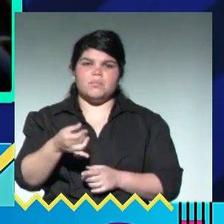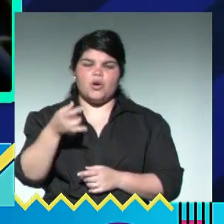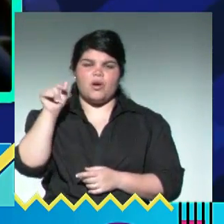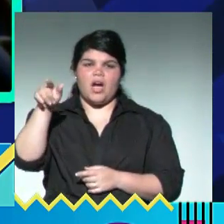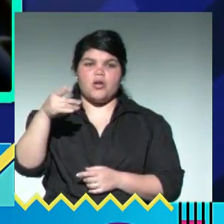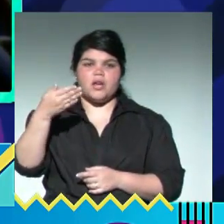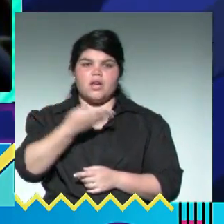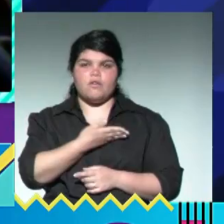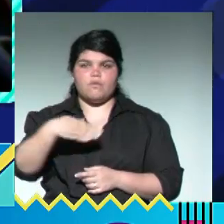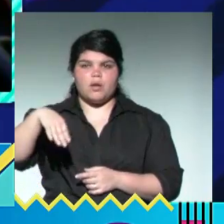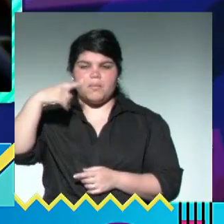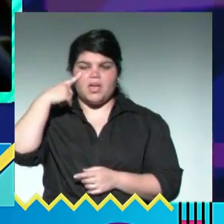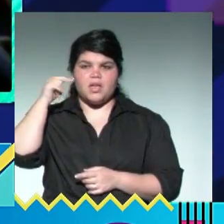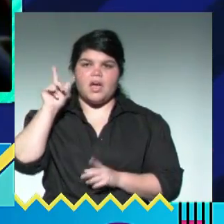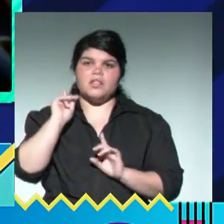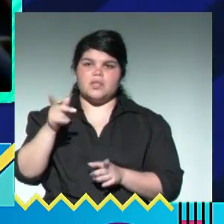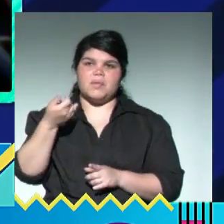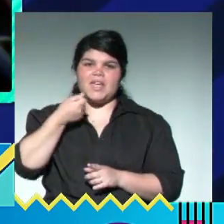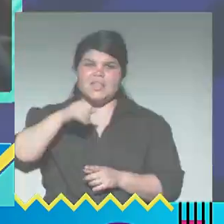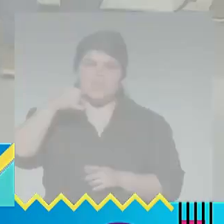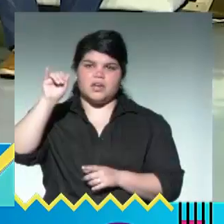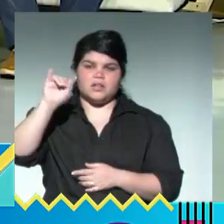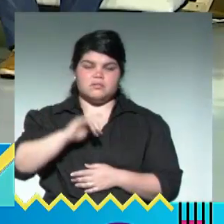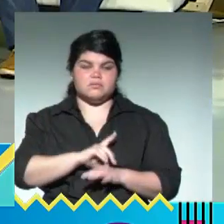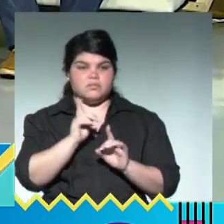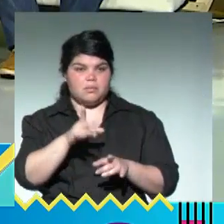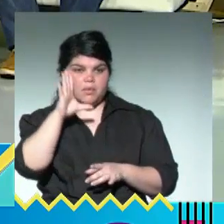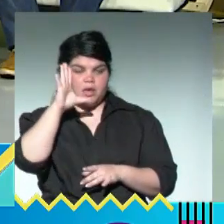alta. Sí, bueno, recordar el FMI también, mañana hay una